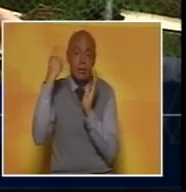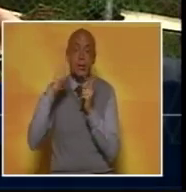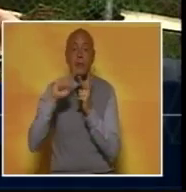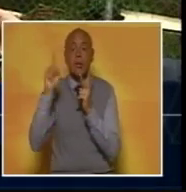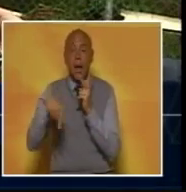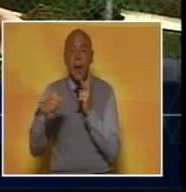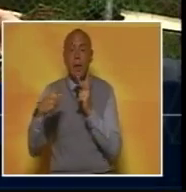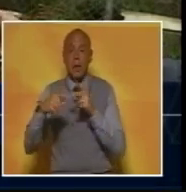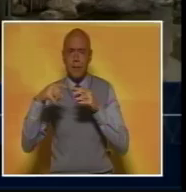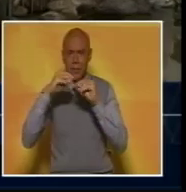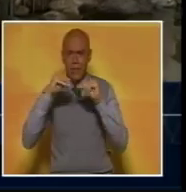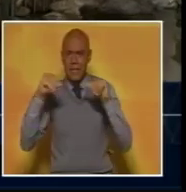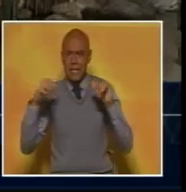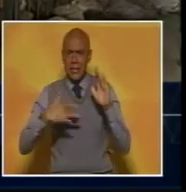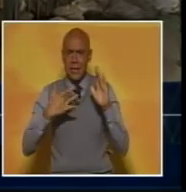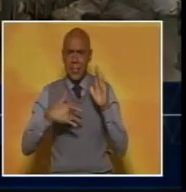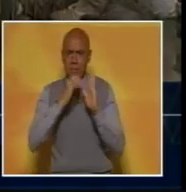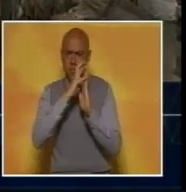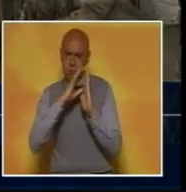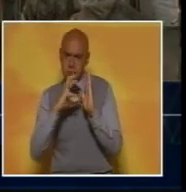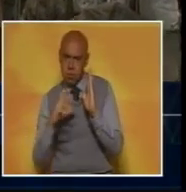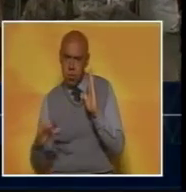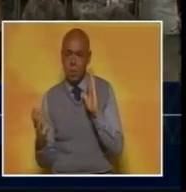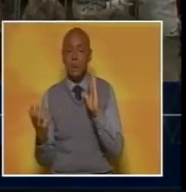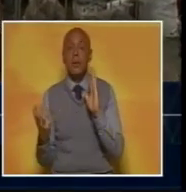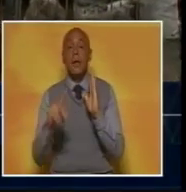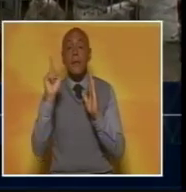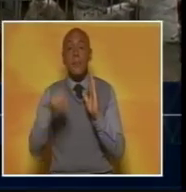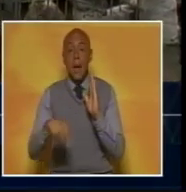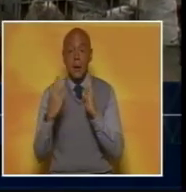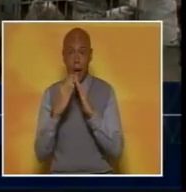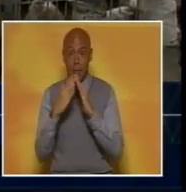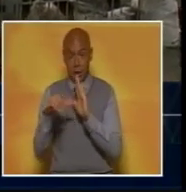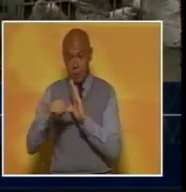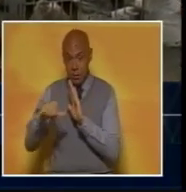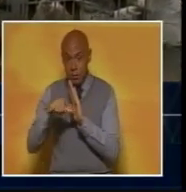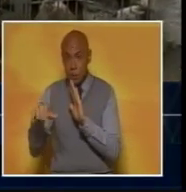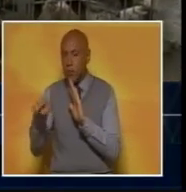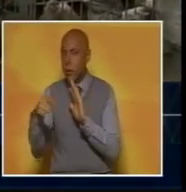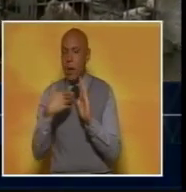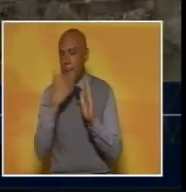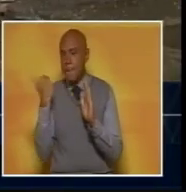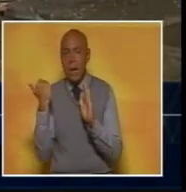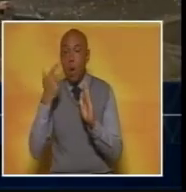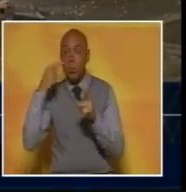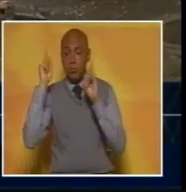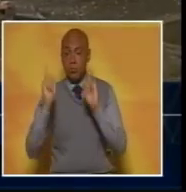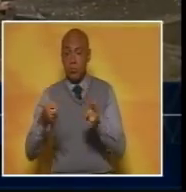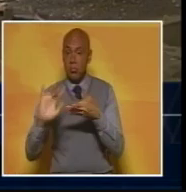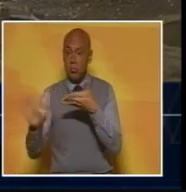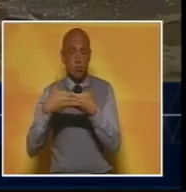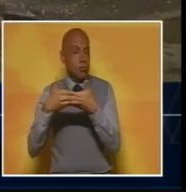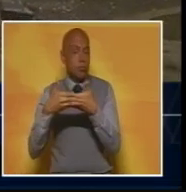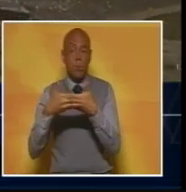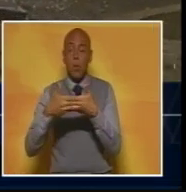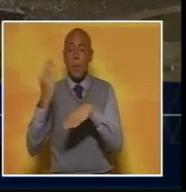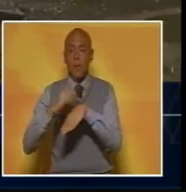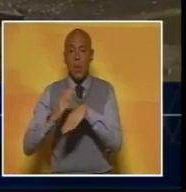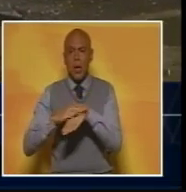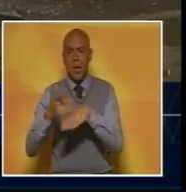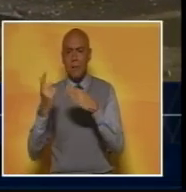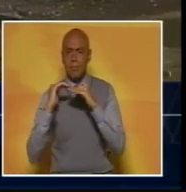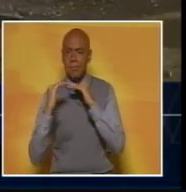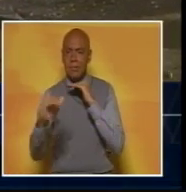se está deslizando. Los vecinos relataron que decidieron cerrar el paso por la calle Real de Catia porque el asfalto